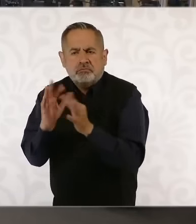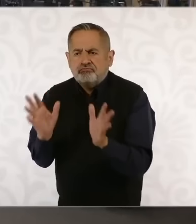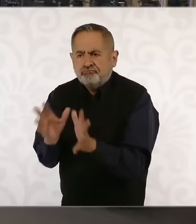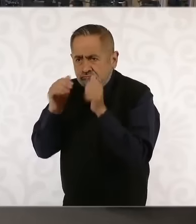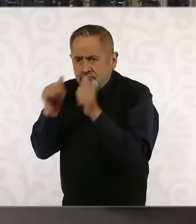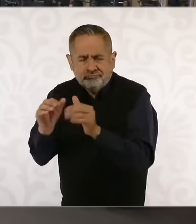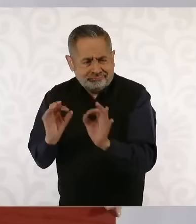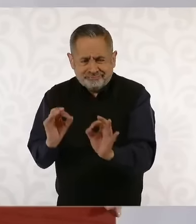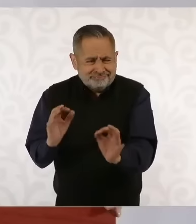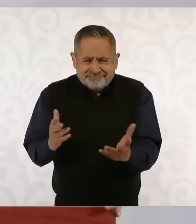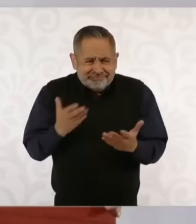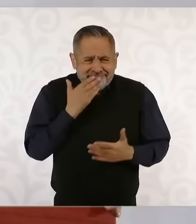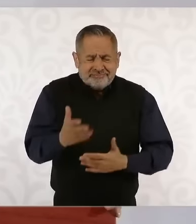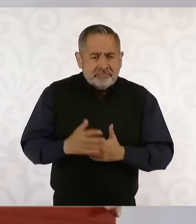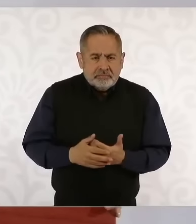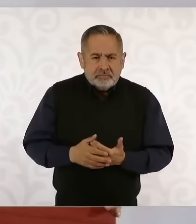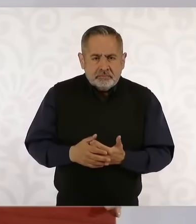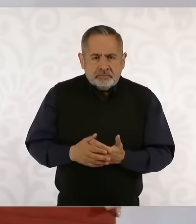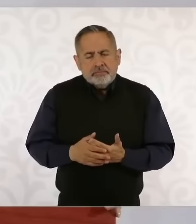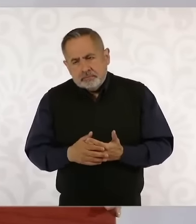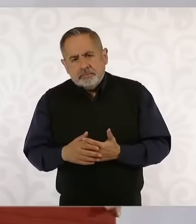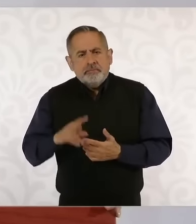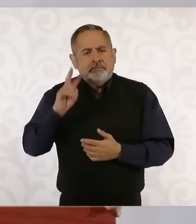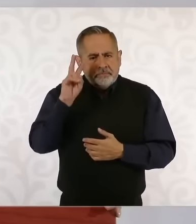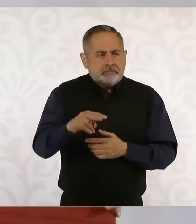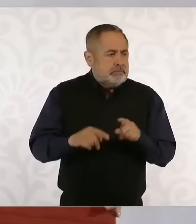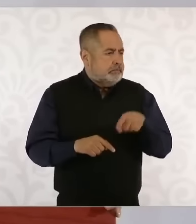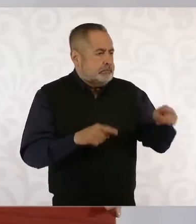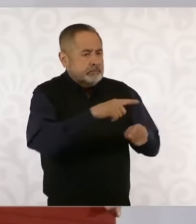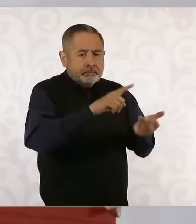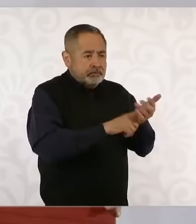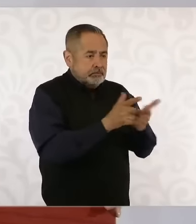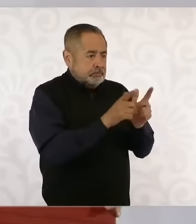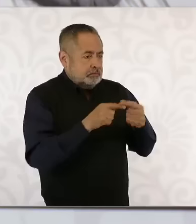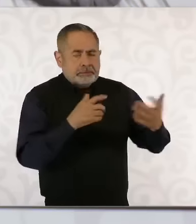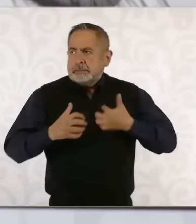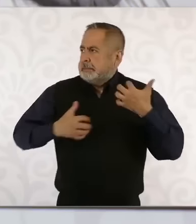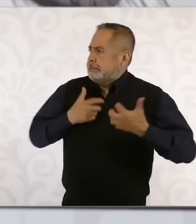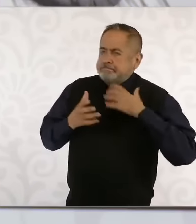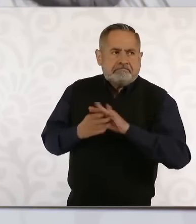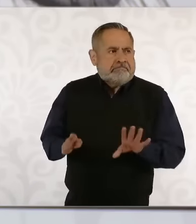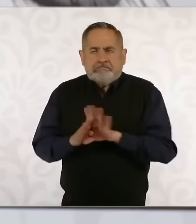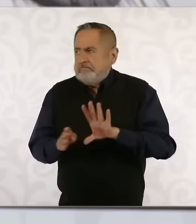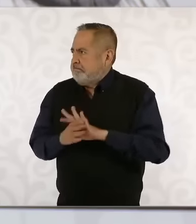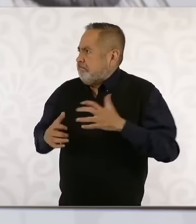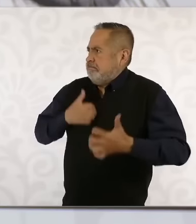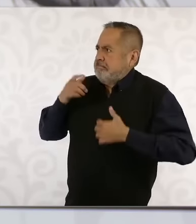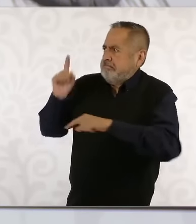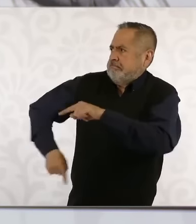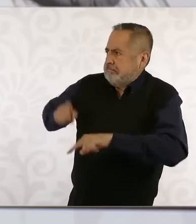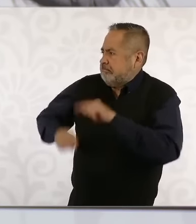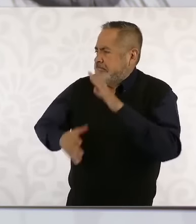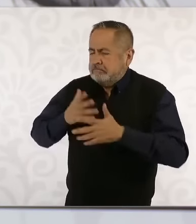Y la verdad es que también hay mucha desesperación del otro lado, pero hay que llamar a no desesperarse,